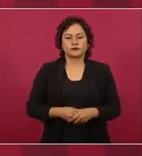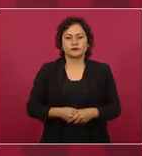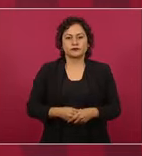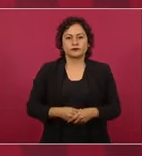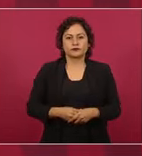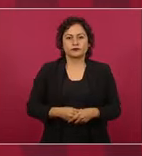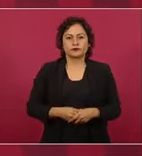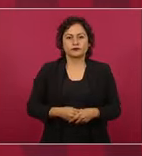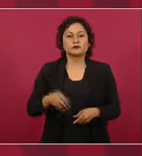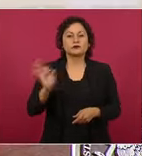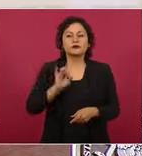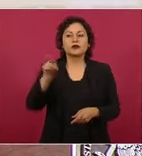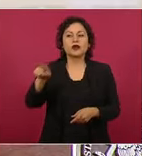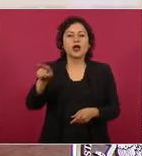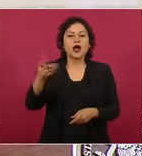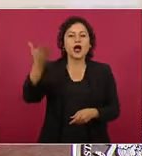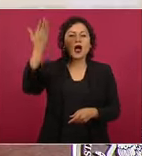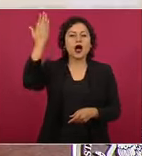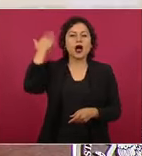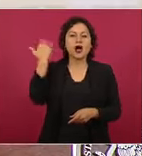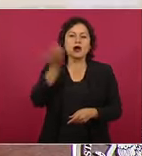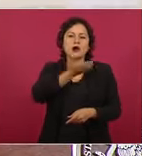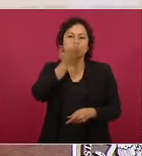engañar una vez o